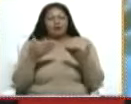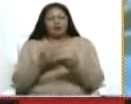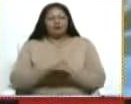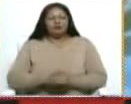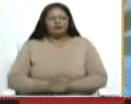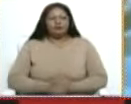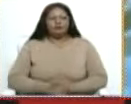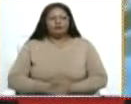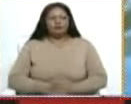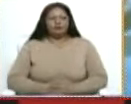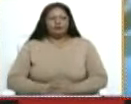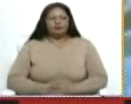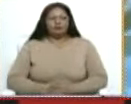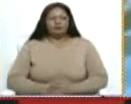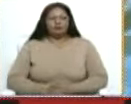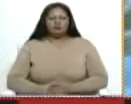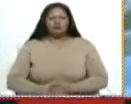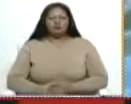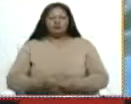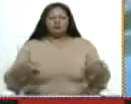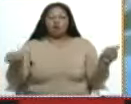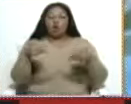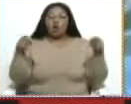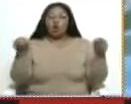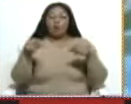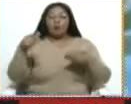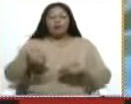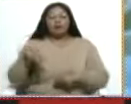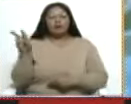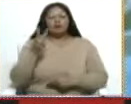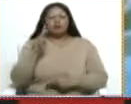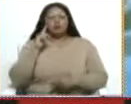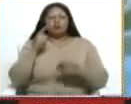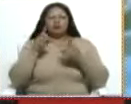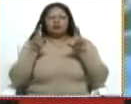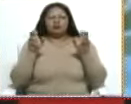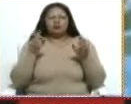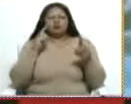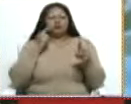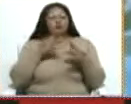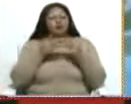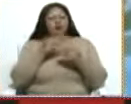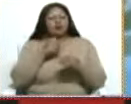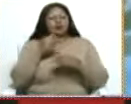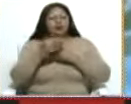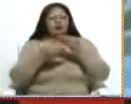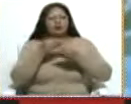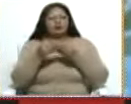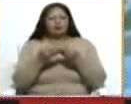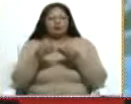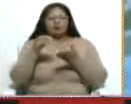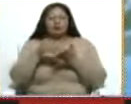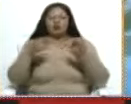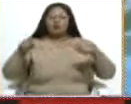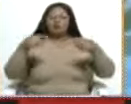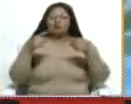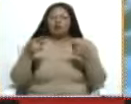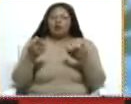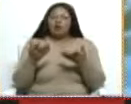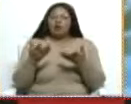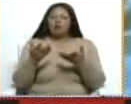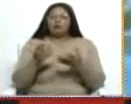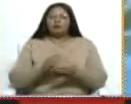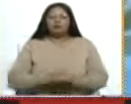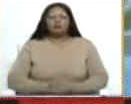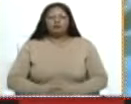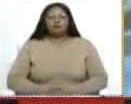que el joropo venezolano, la música venezolana, sobre todo se puso, entre comillas, de moda, ¿no? Sí. Todo el mundo que ponía la música, entonces,